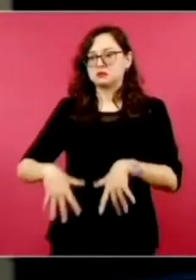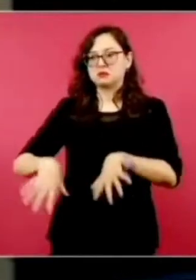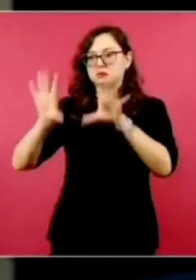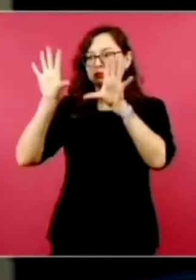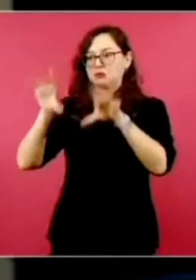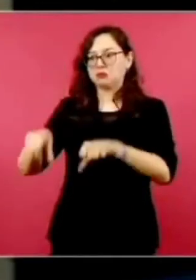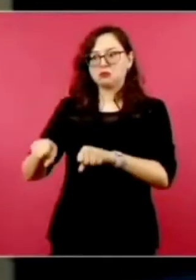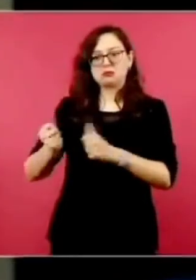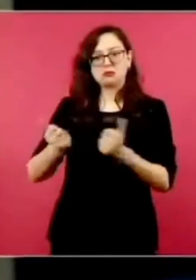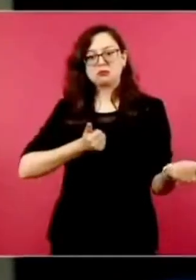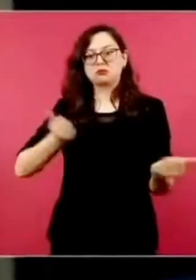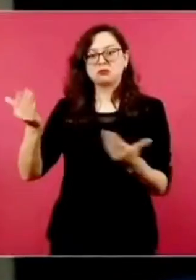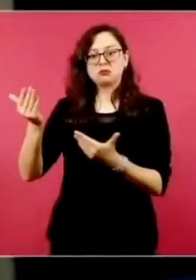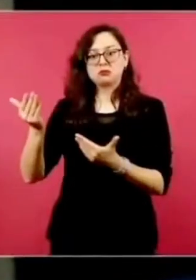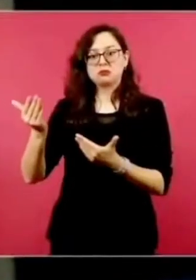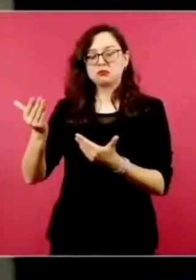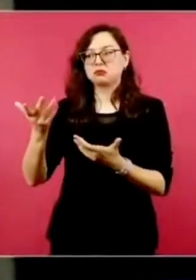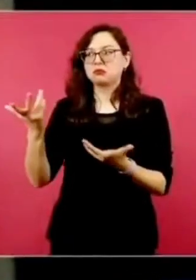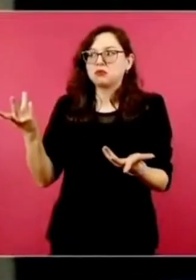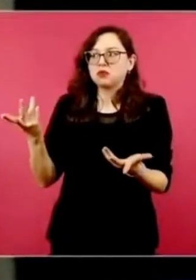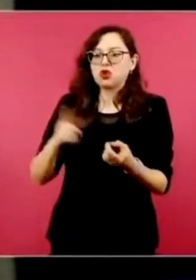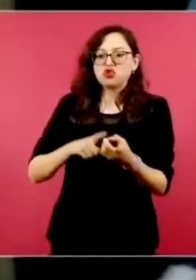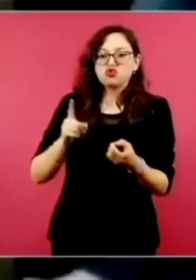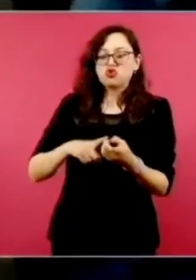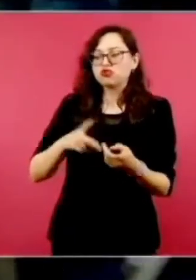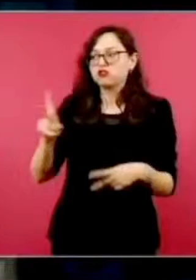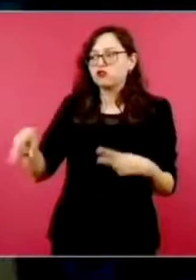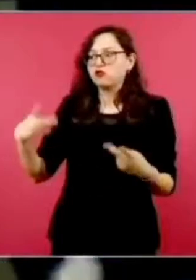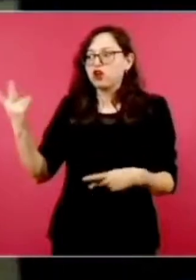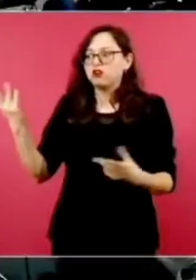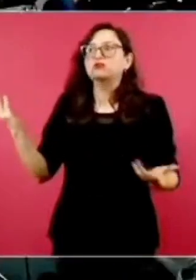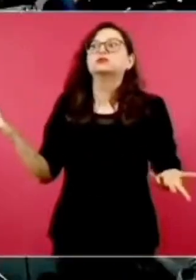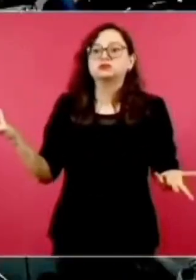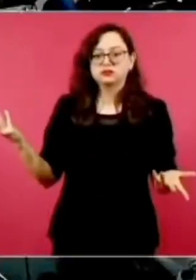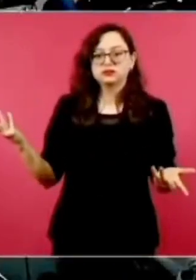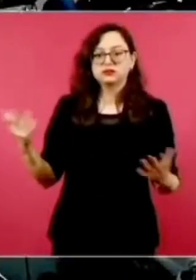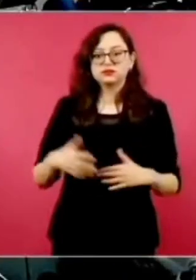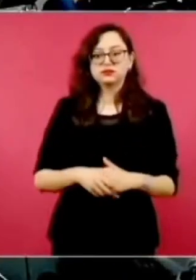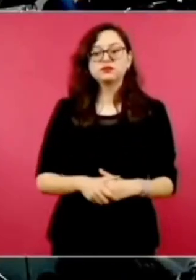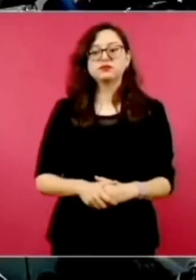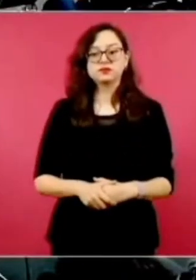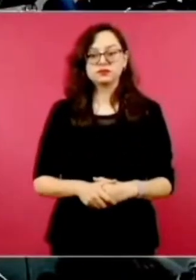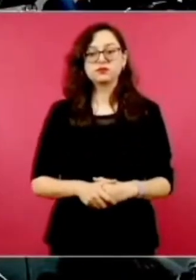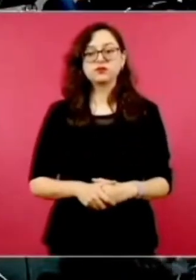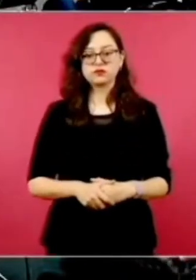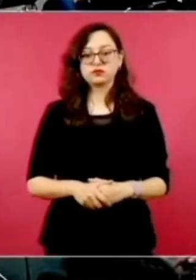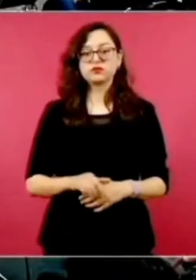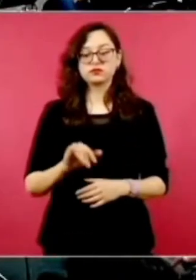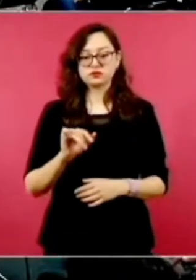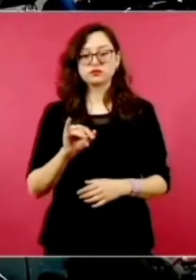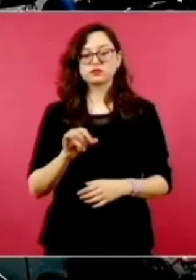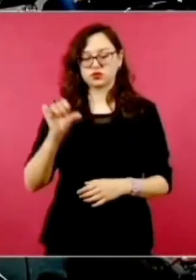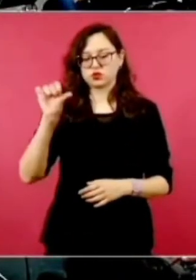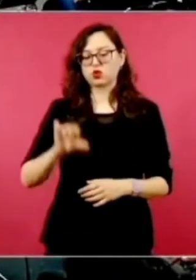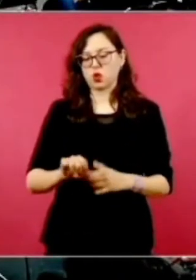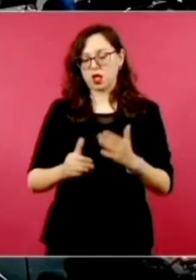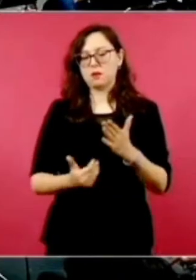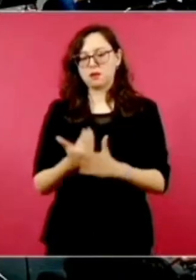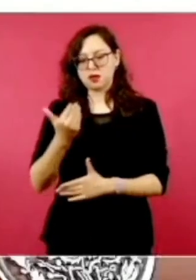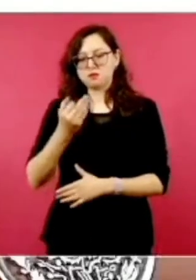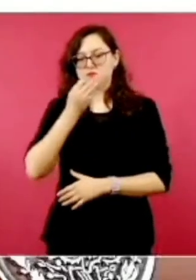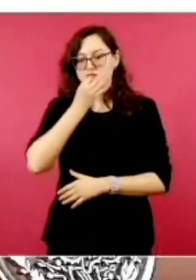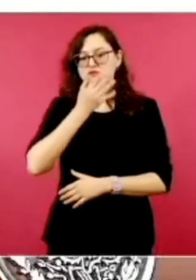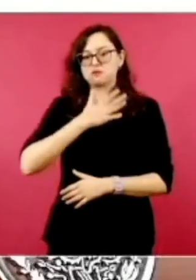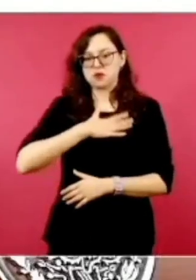que fueron subidas a los camiones. ¿Tiene reportes de algo? Sí, salió hoy en el informe, pero no